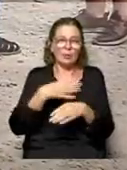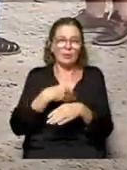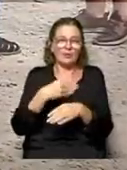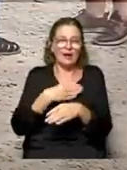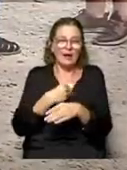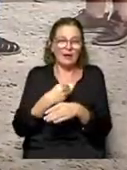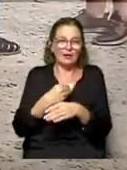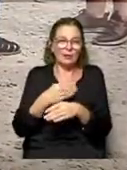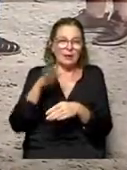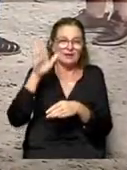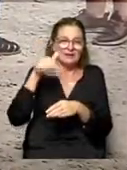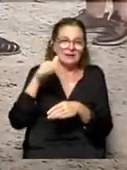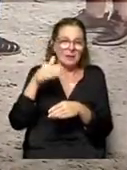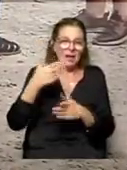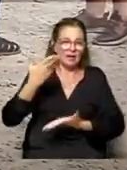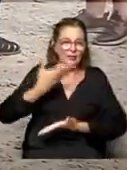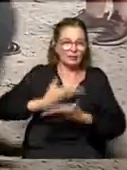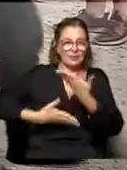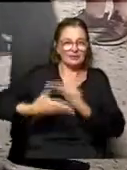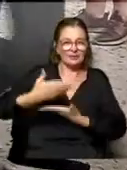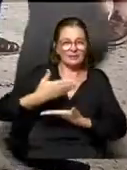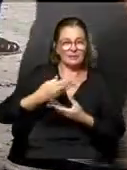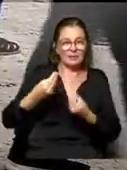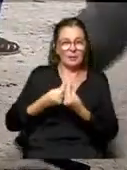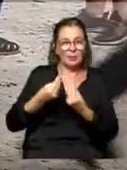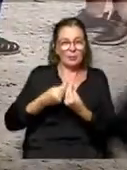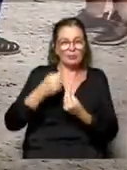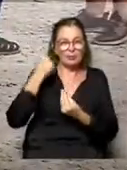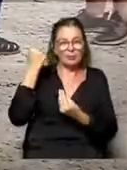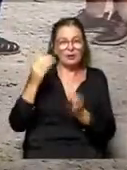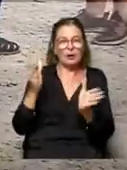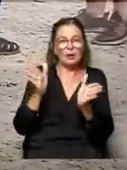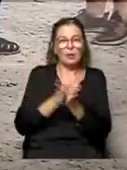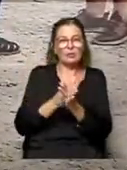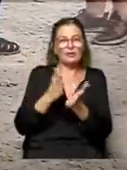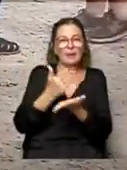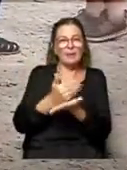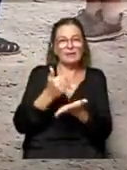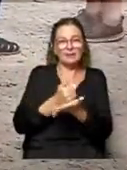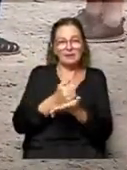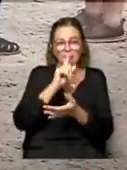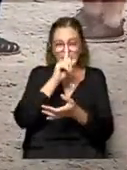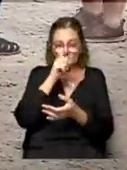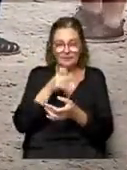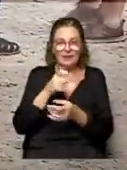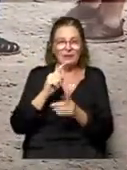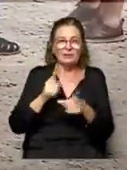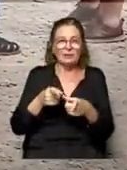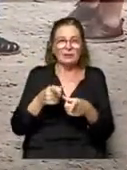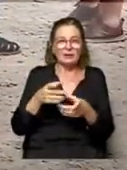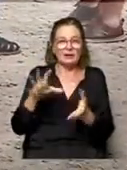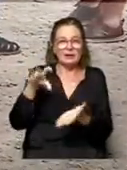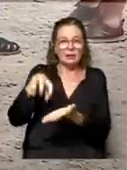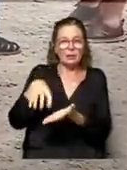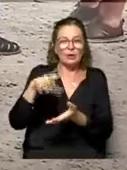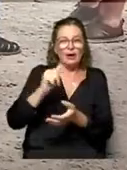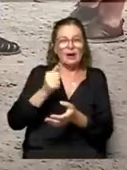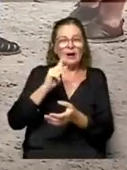sido convocado ni participa, que tiene mucho peso en la Junta Departamental de Montevideo, entre otras cosas el sector de